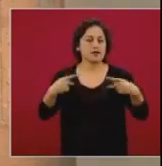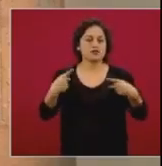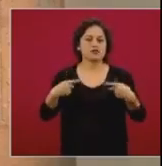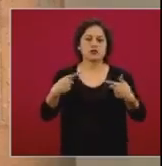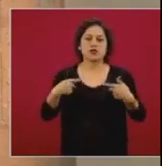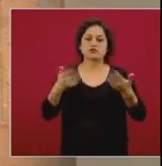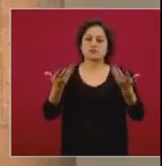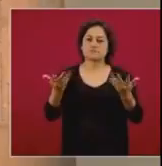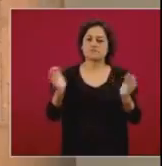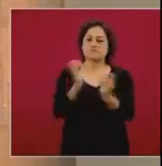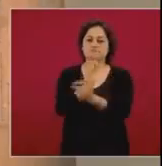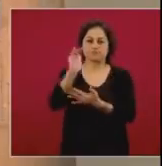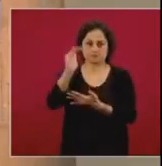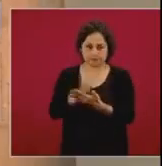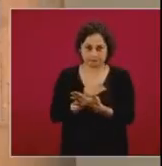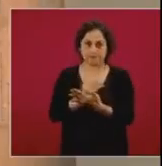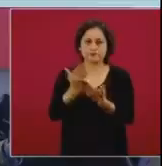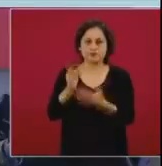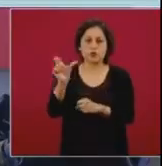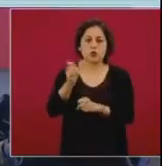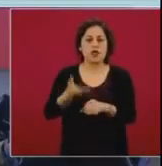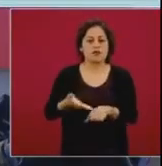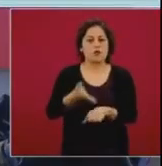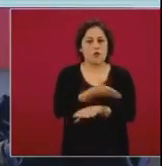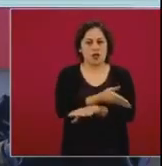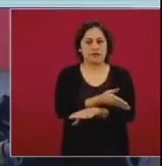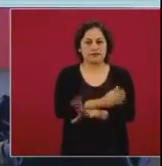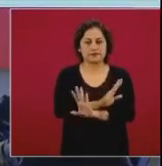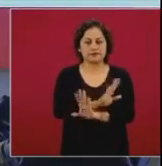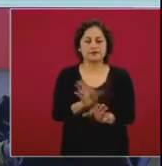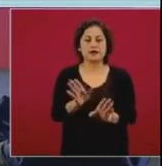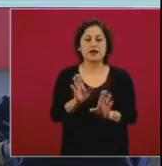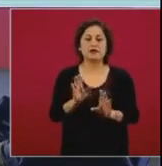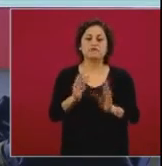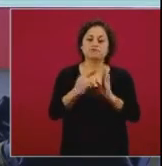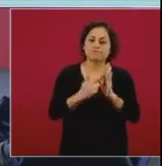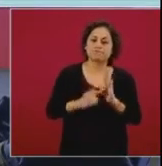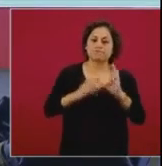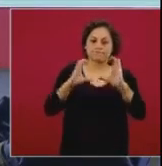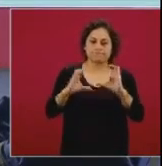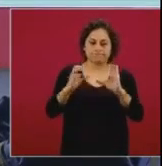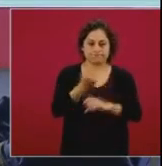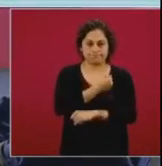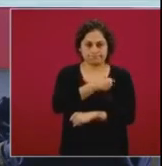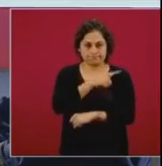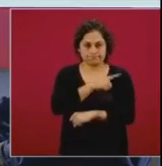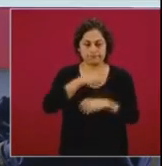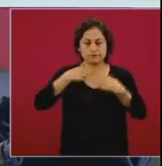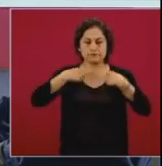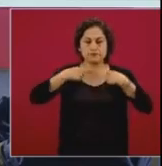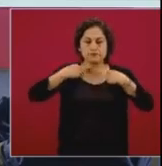la jornada nacional de sana distancia. La siguiente, por favor.